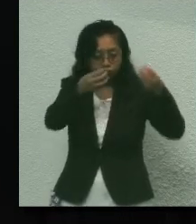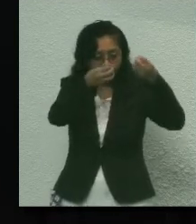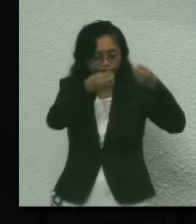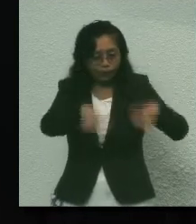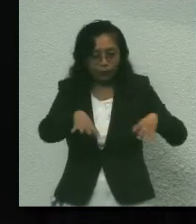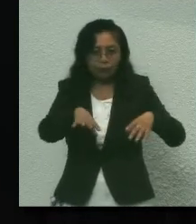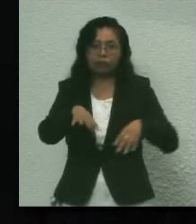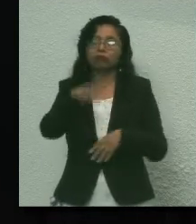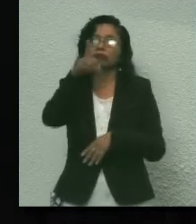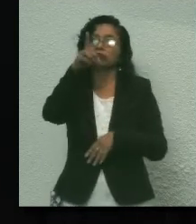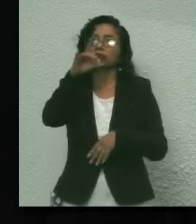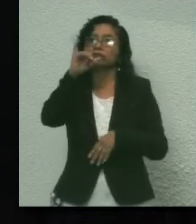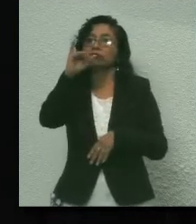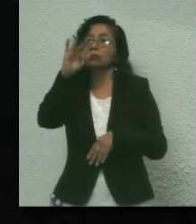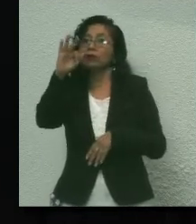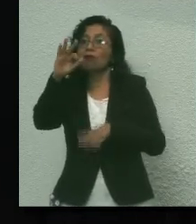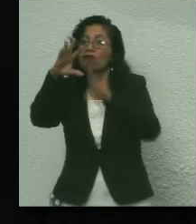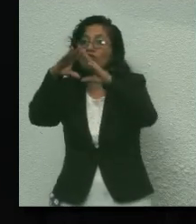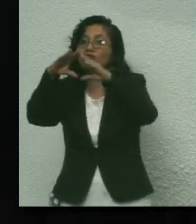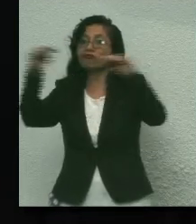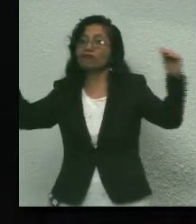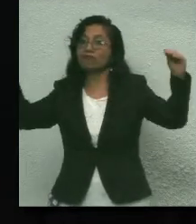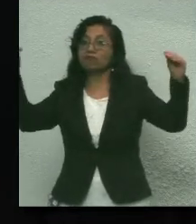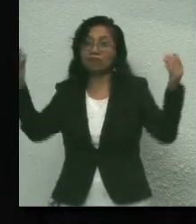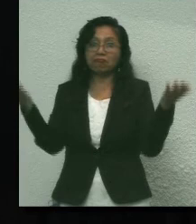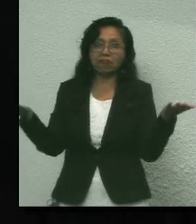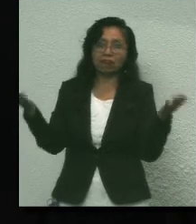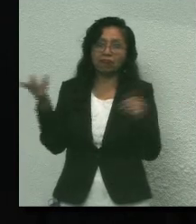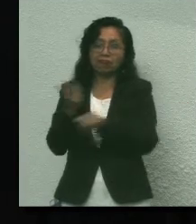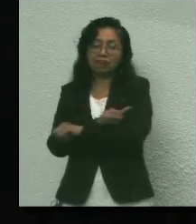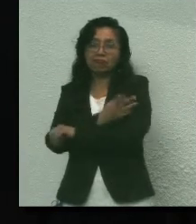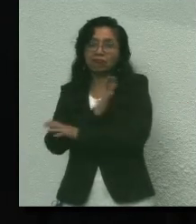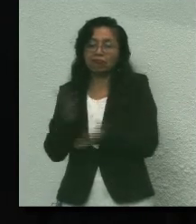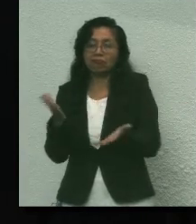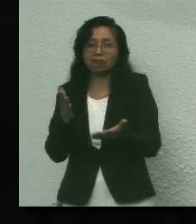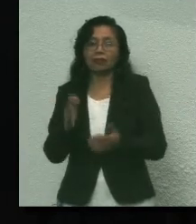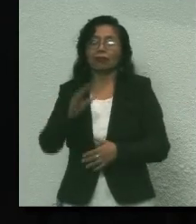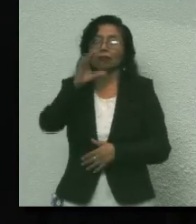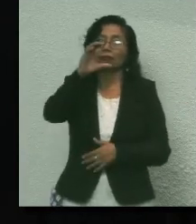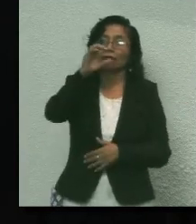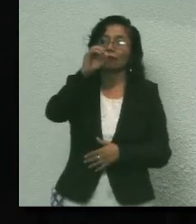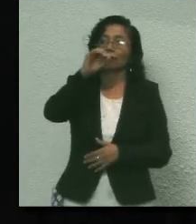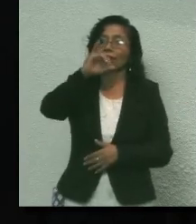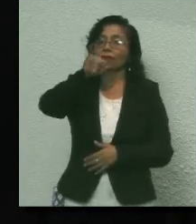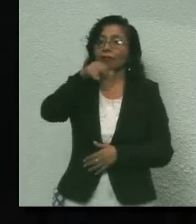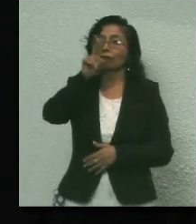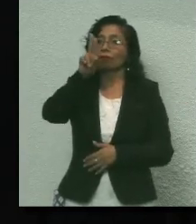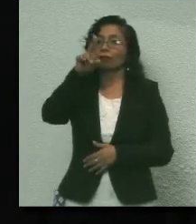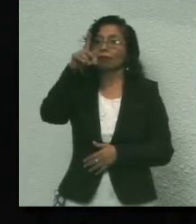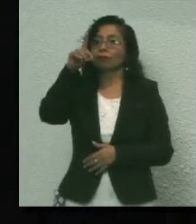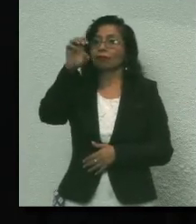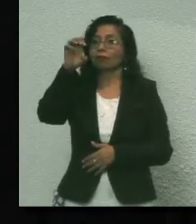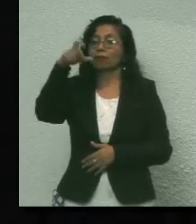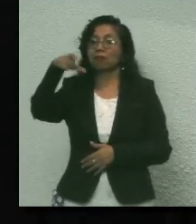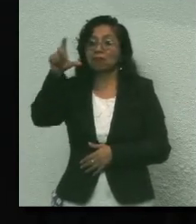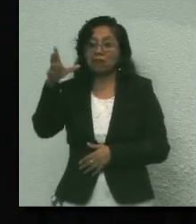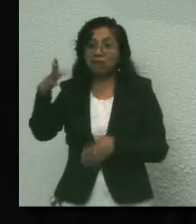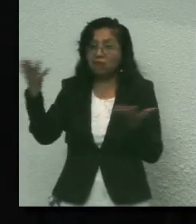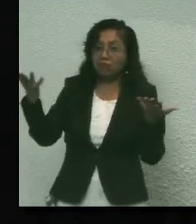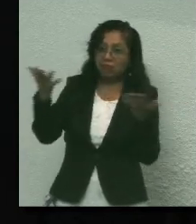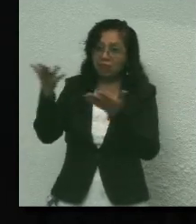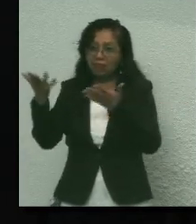DIF está desaparecido sin explicación alguna. La COJUDEC sirve a un grupo de amigos del poder y